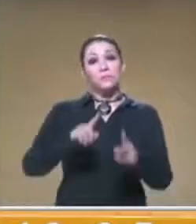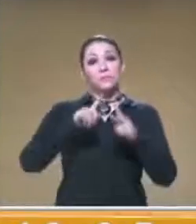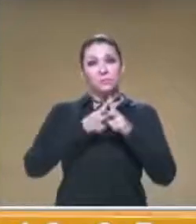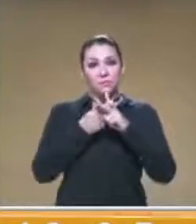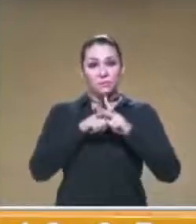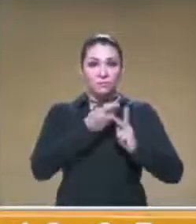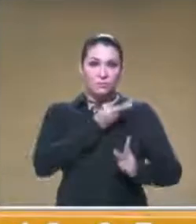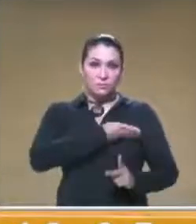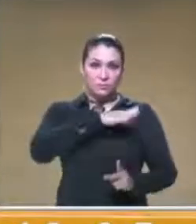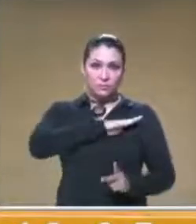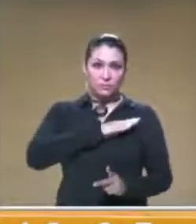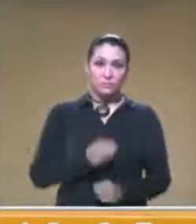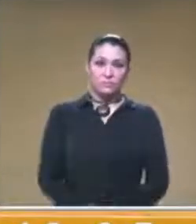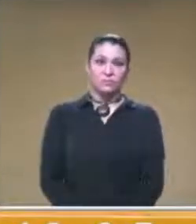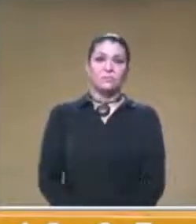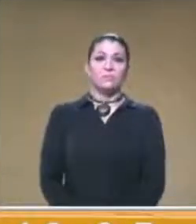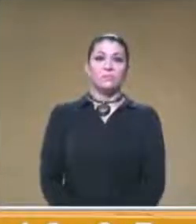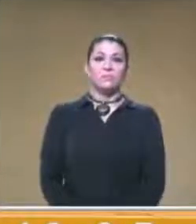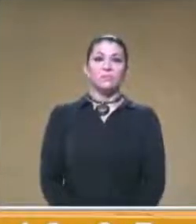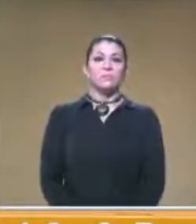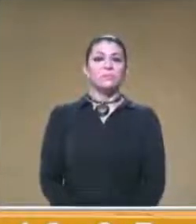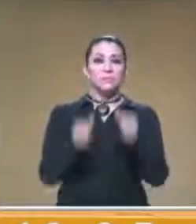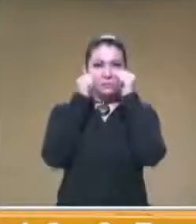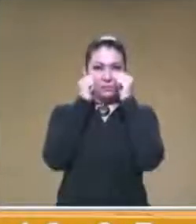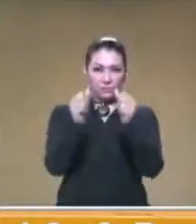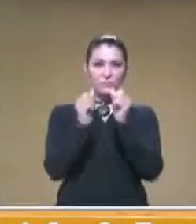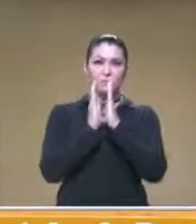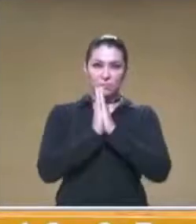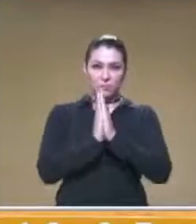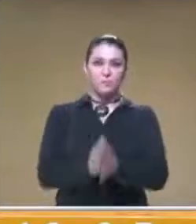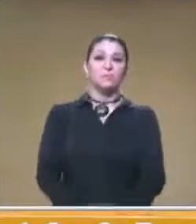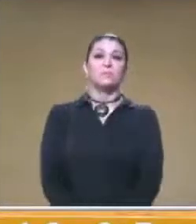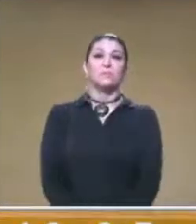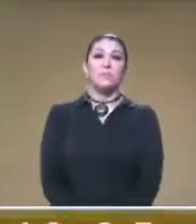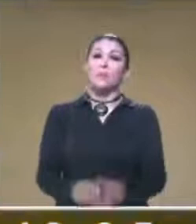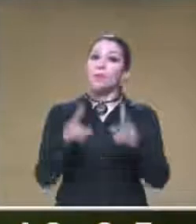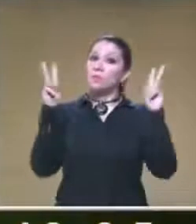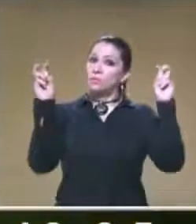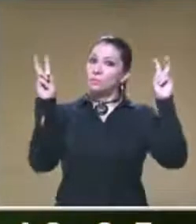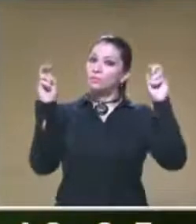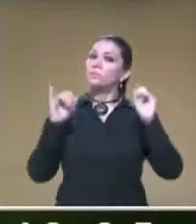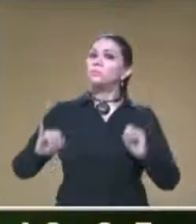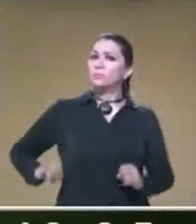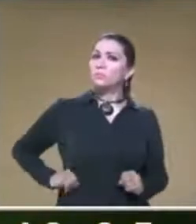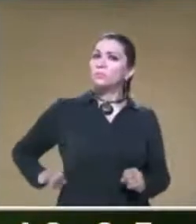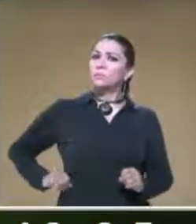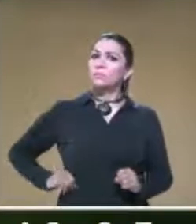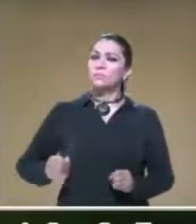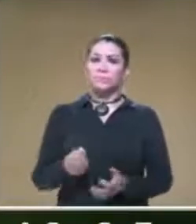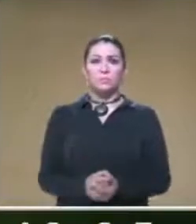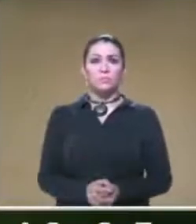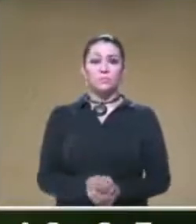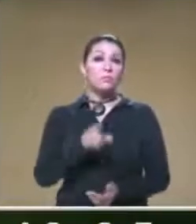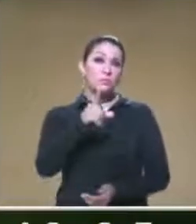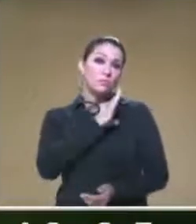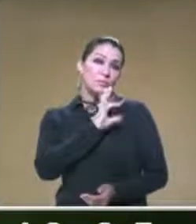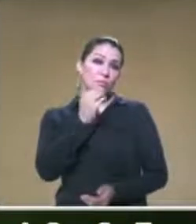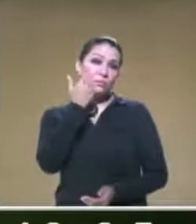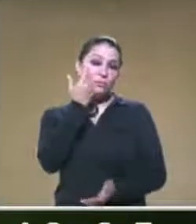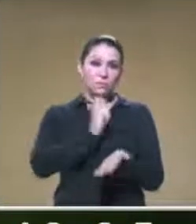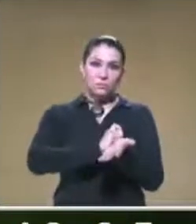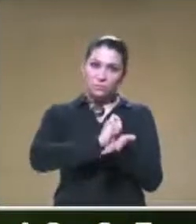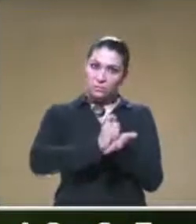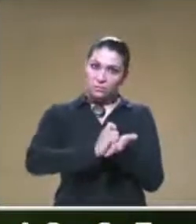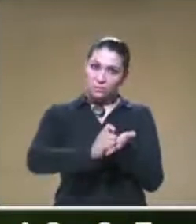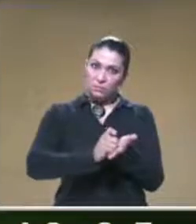lengua materna, así que te voy a pedir que pongas mucha atención porque los temas son muy interesantes. Recuerda que puedes ir tomando nota de lo que